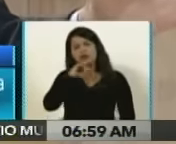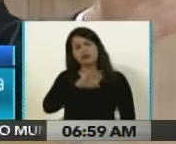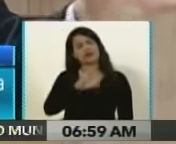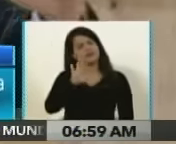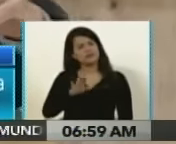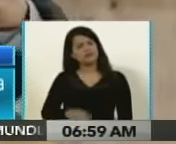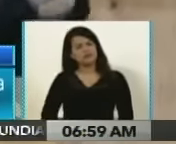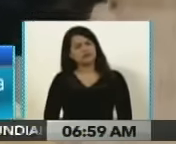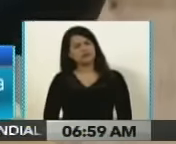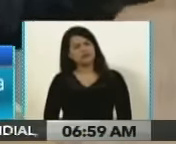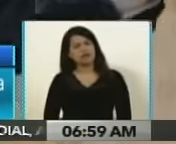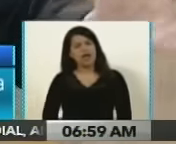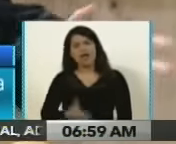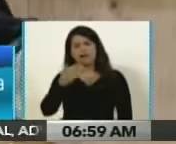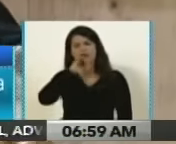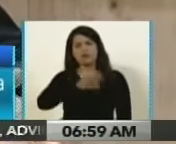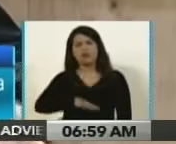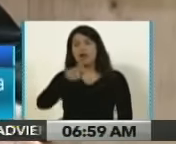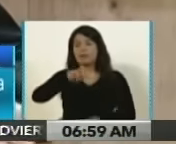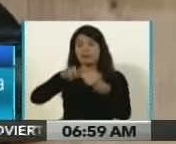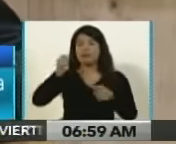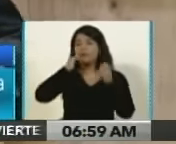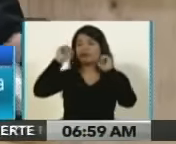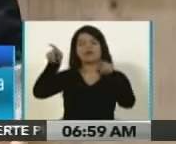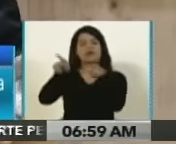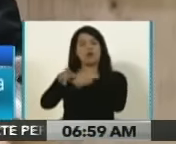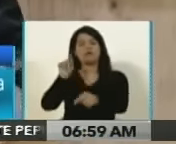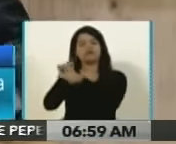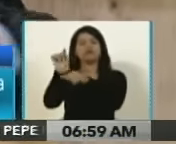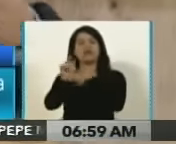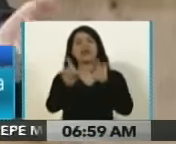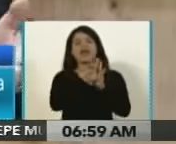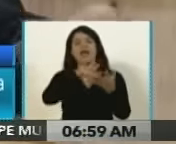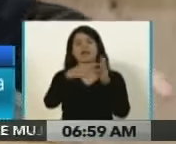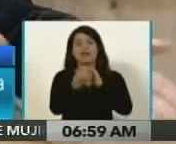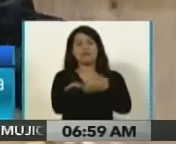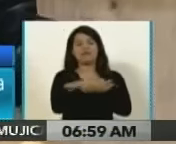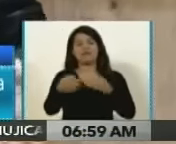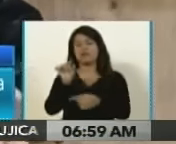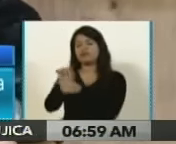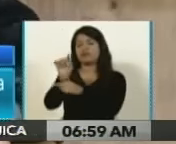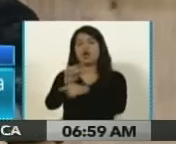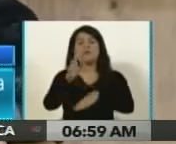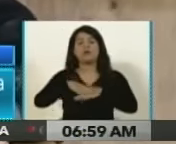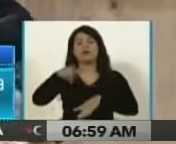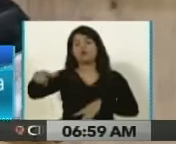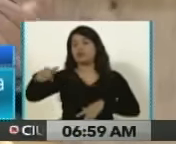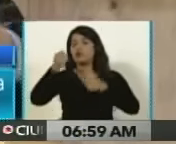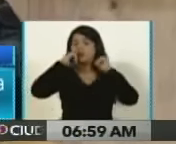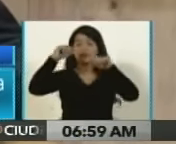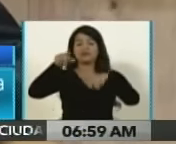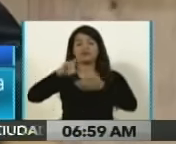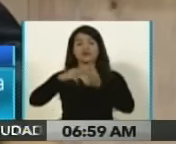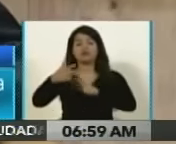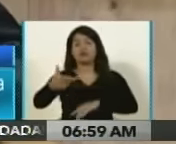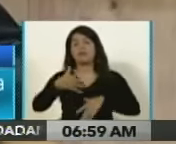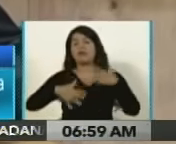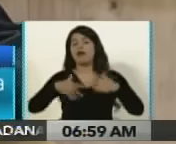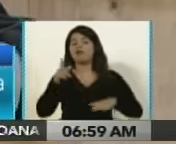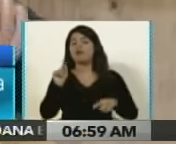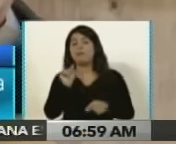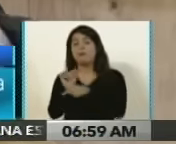para aplicársela a toda la gente que andaba protestando en la calle, porque, por supuesto, el que anda protestando es un vago y maleante. Y de esa